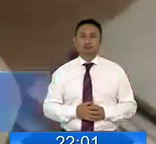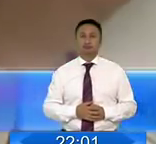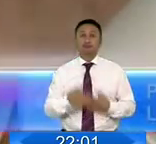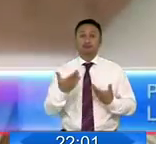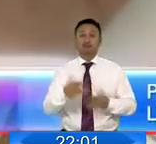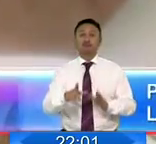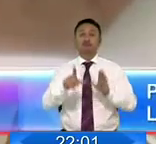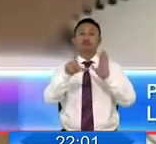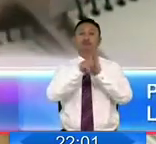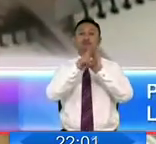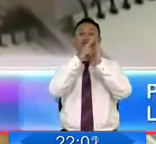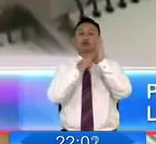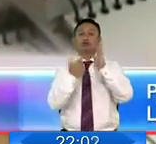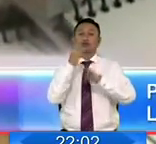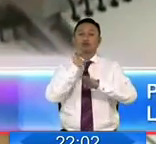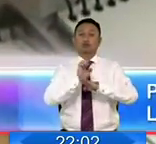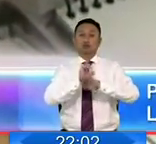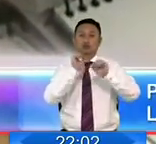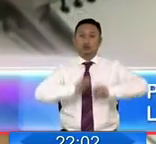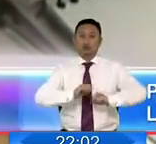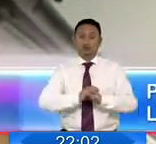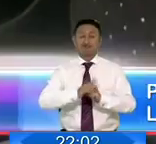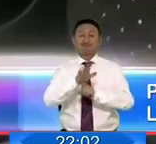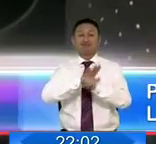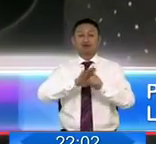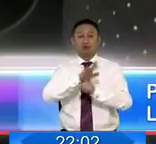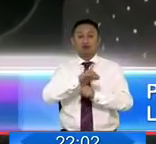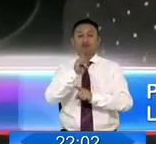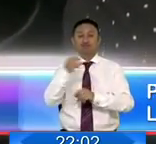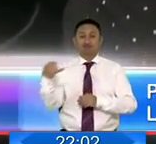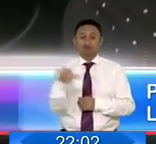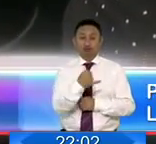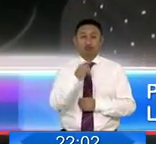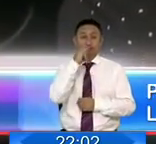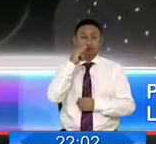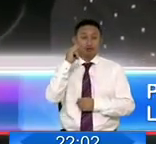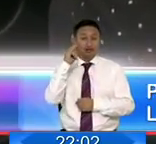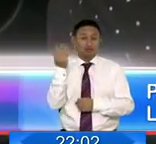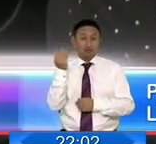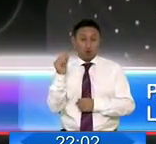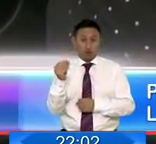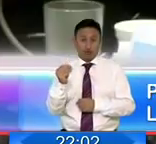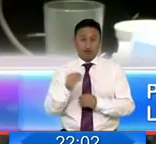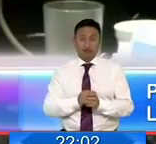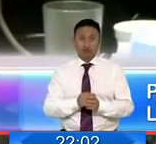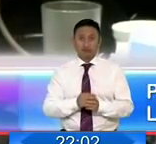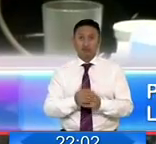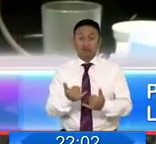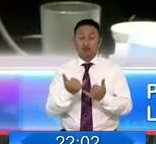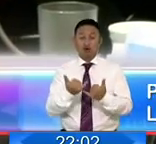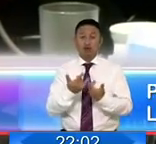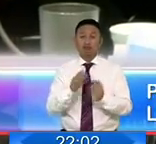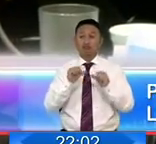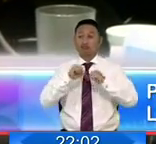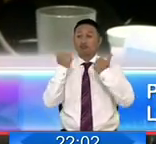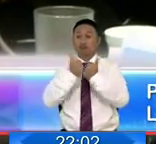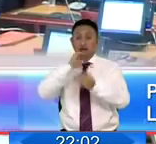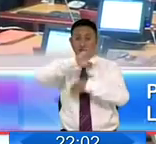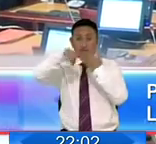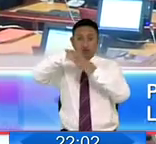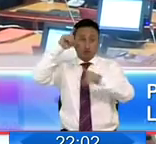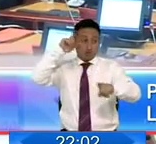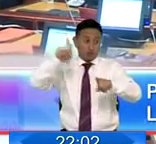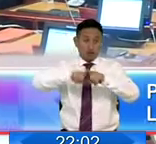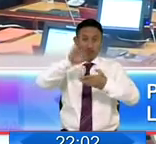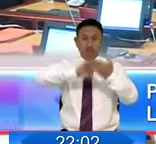de Registro Ecuatoriano de Violadores, Abusadores y Agresores Sexuales de Niños, Niñas y Adolescentes fue aprobada por unanimidad del Pleno en